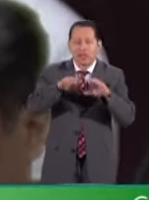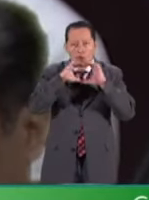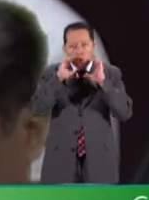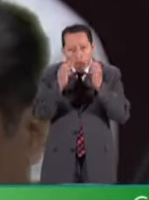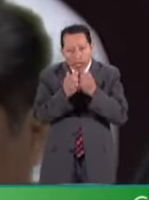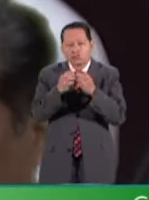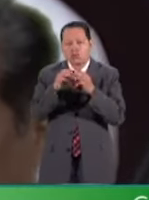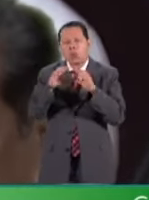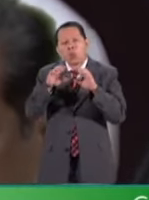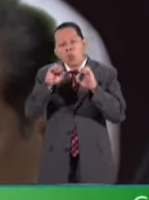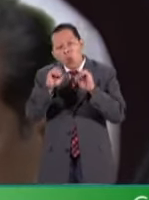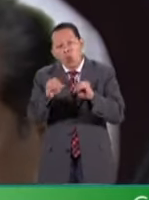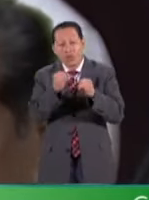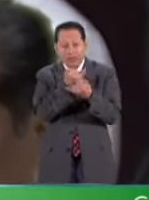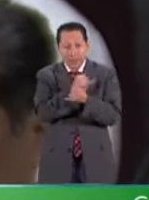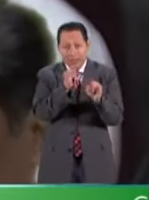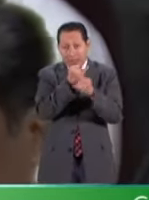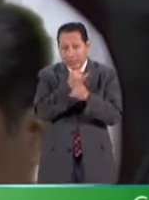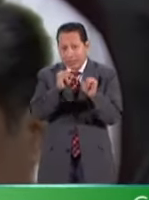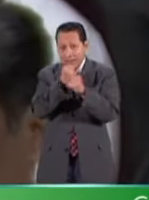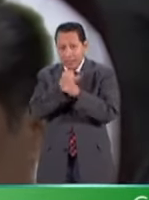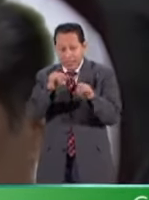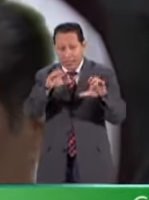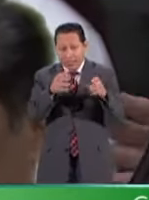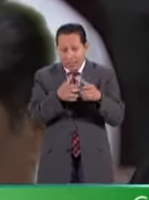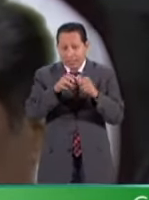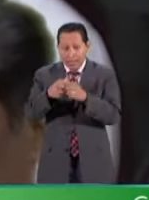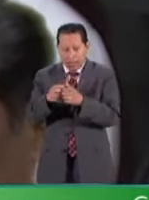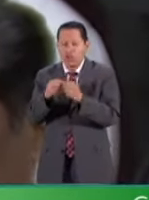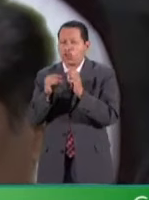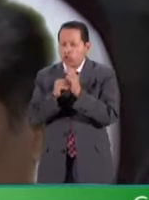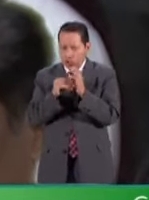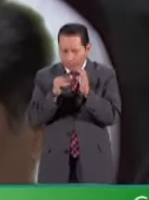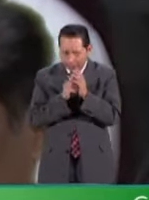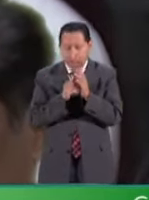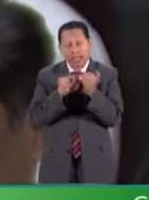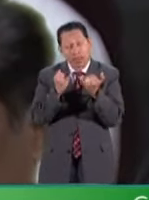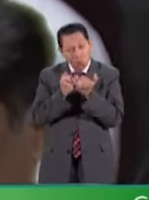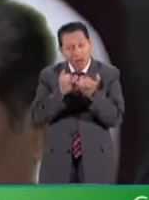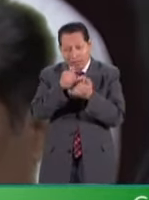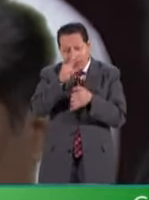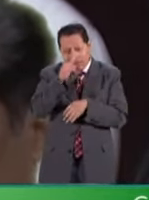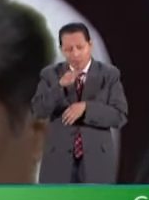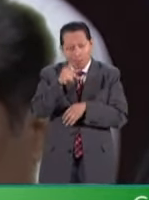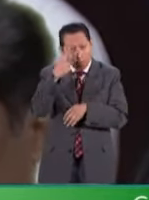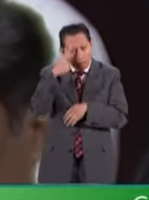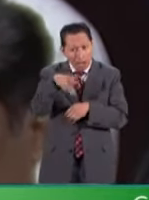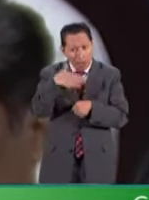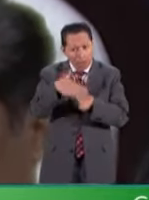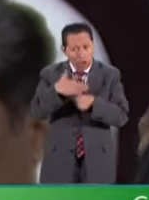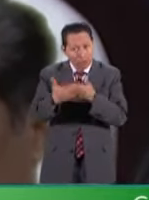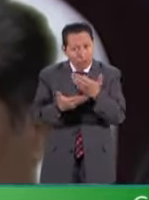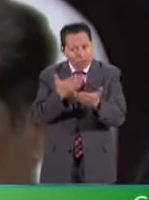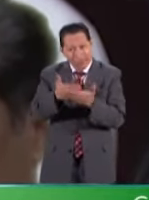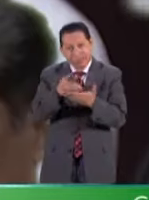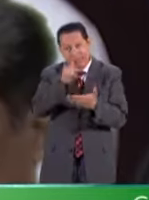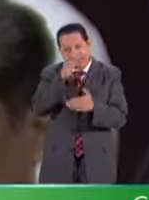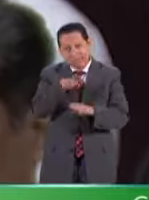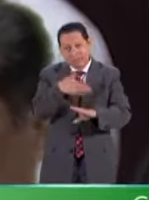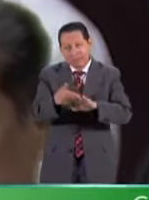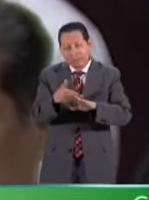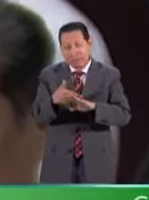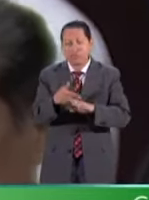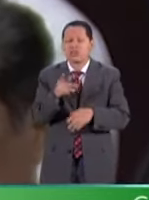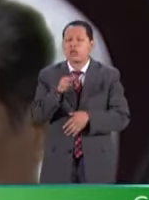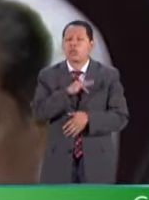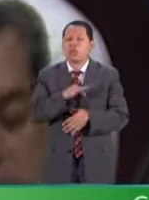órganos constitucionales autónomos que Aún existen y están amenazados en otras de las reformas en curso lograr un efectivo